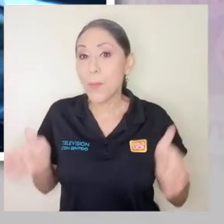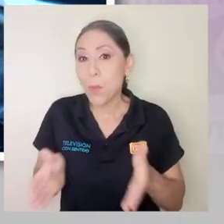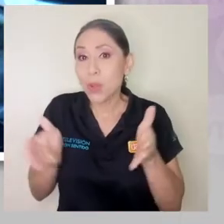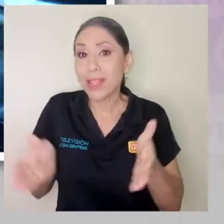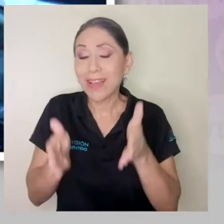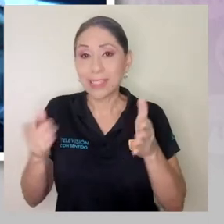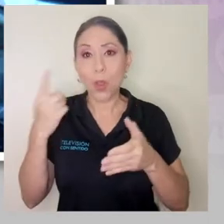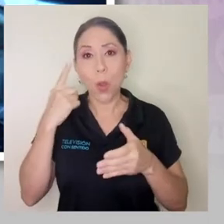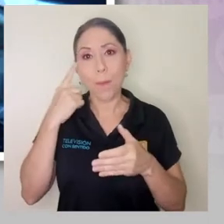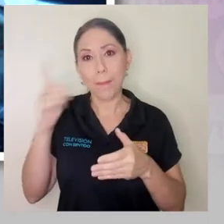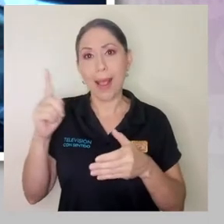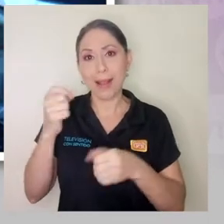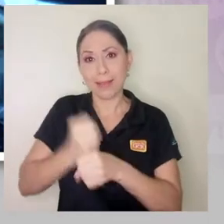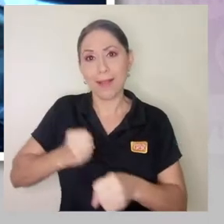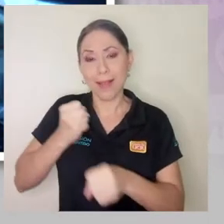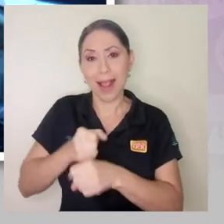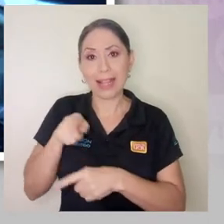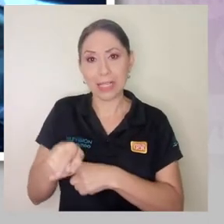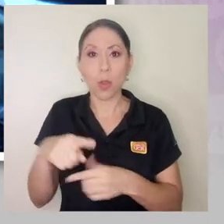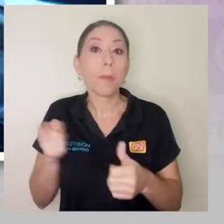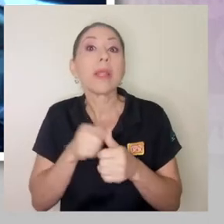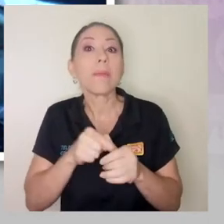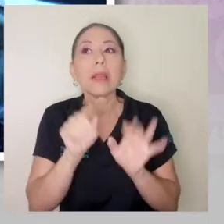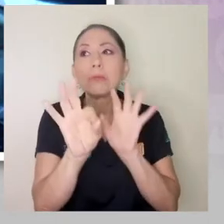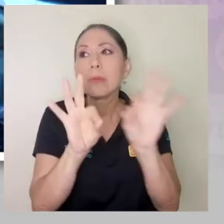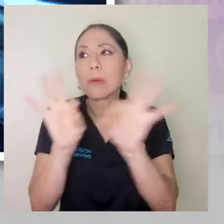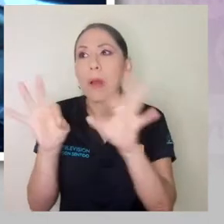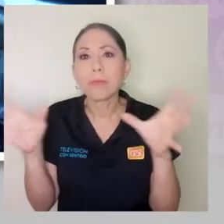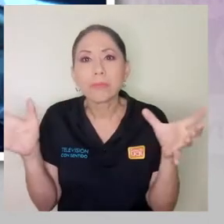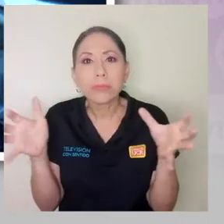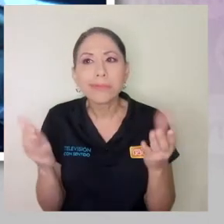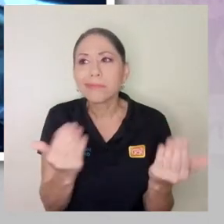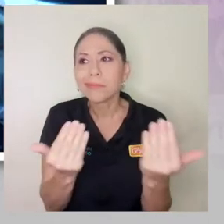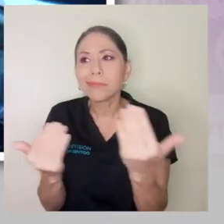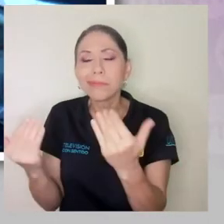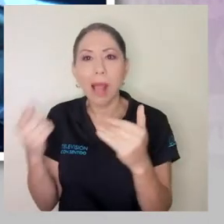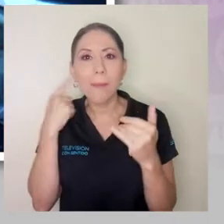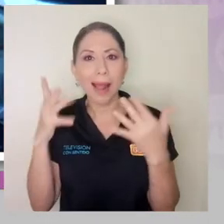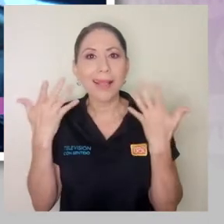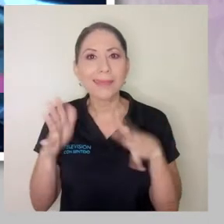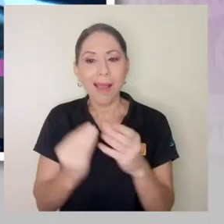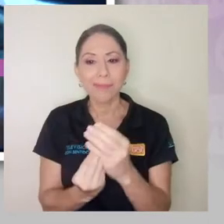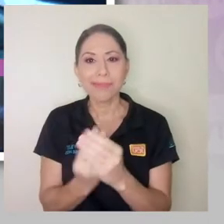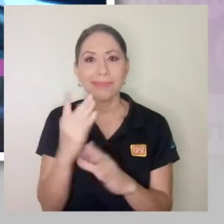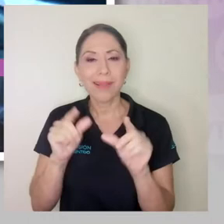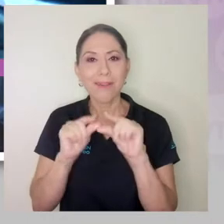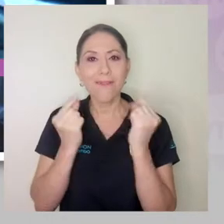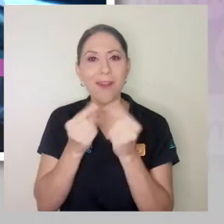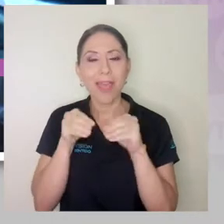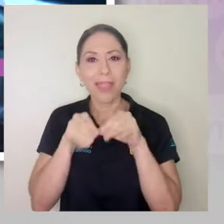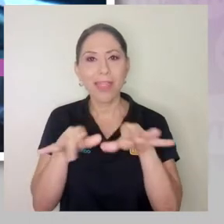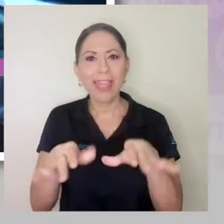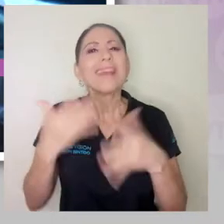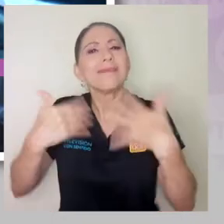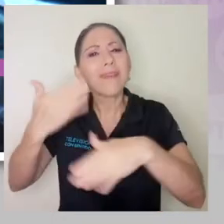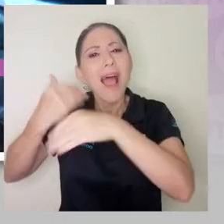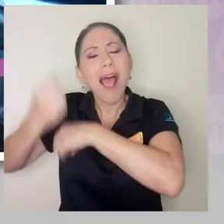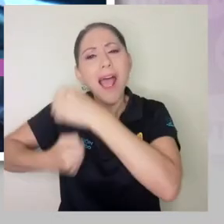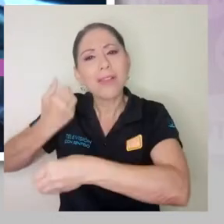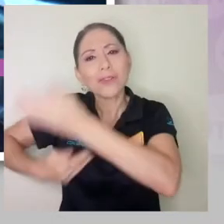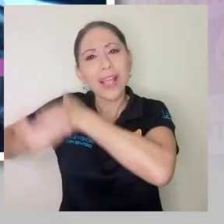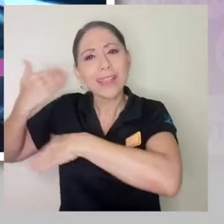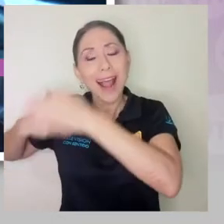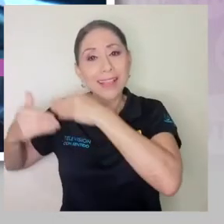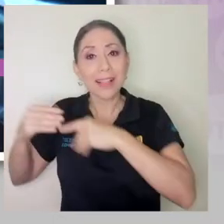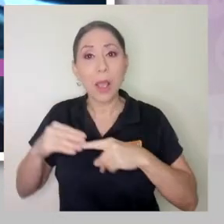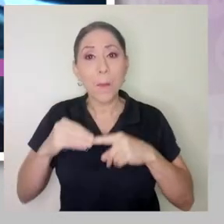trabajado en principio, haciendo las convocatorias para que esta red existiera, viene de varios años atrás y de una